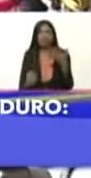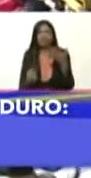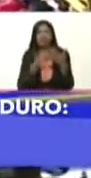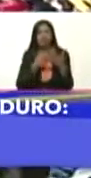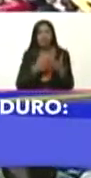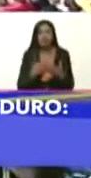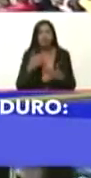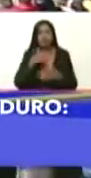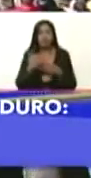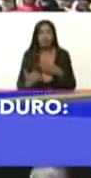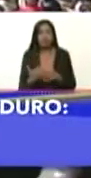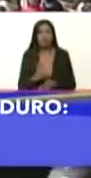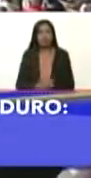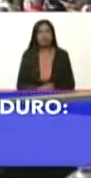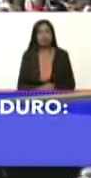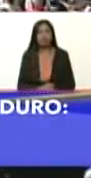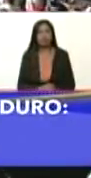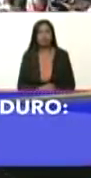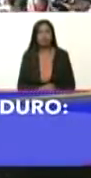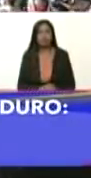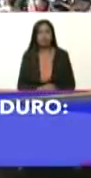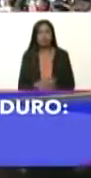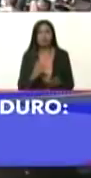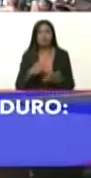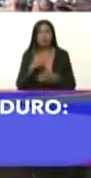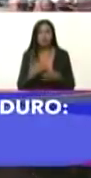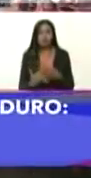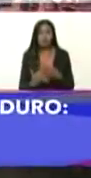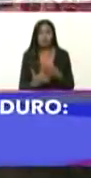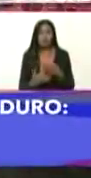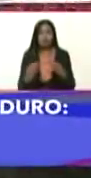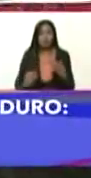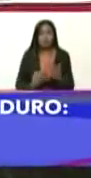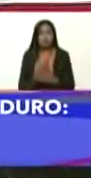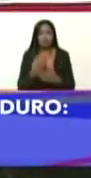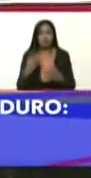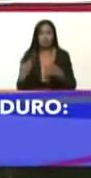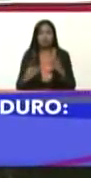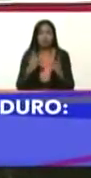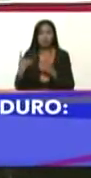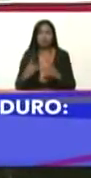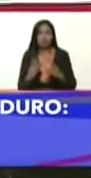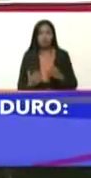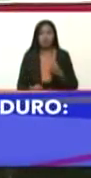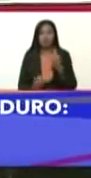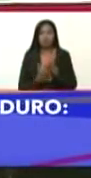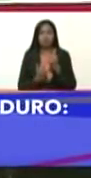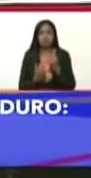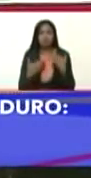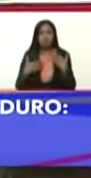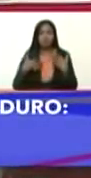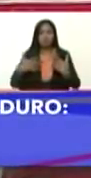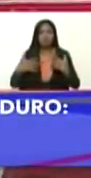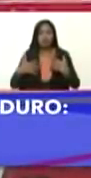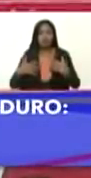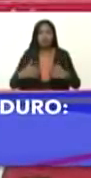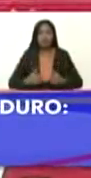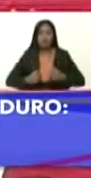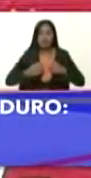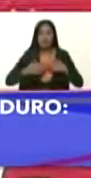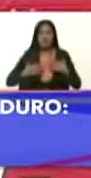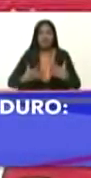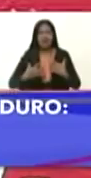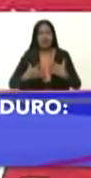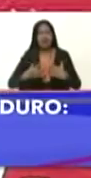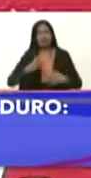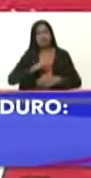quiero, un plan que además surge del debate de las bases, sí, claro. De las ganas de transformar las cosas de